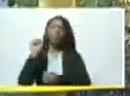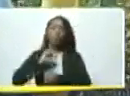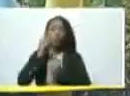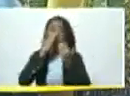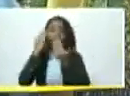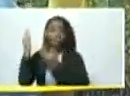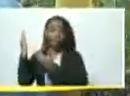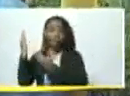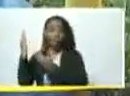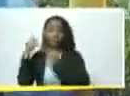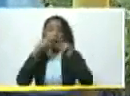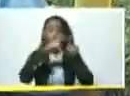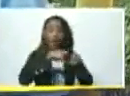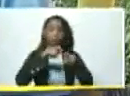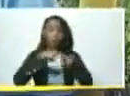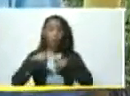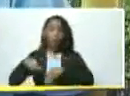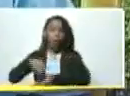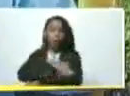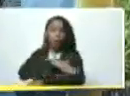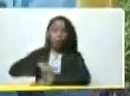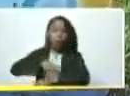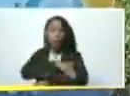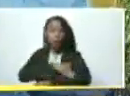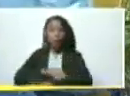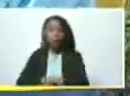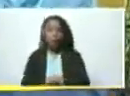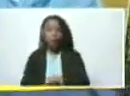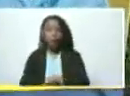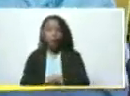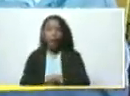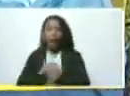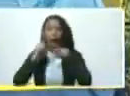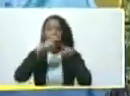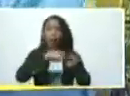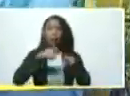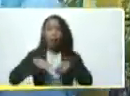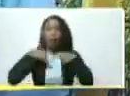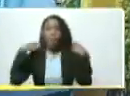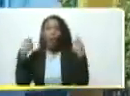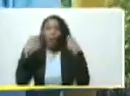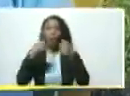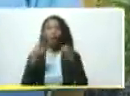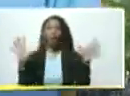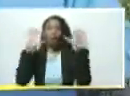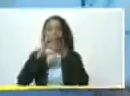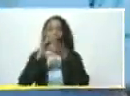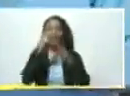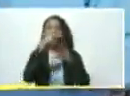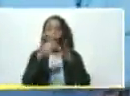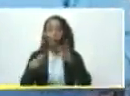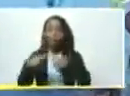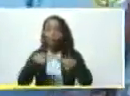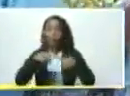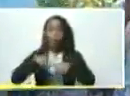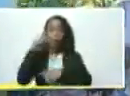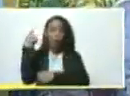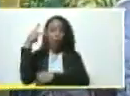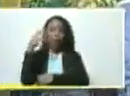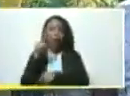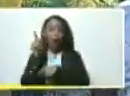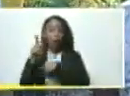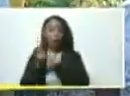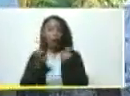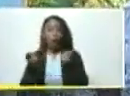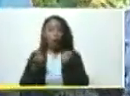es agricultura urbana, agricultura popular. Enlazado también con varios espacios de la parroquia, pues, o sea que ahí se